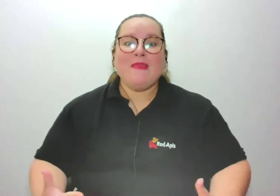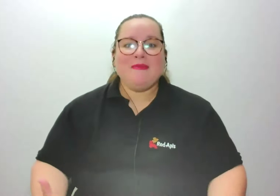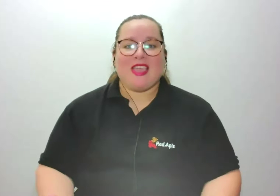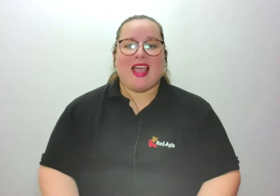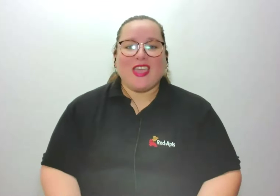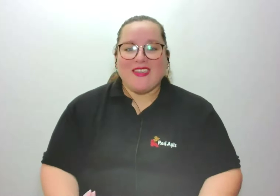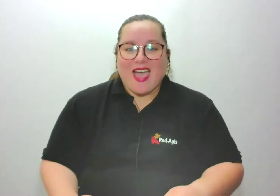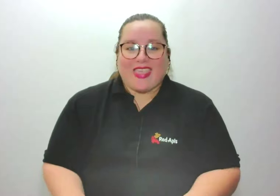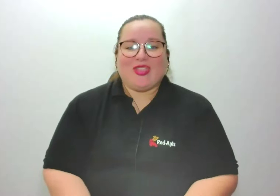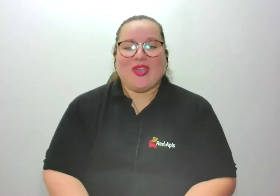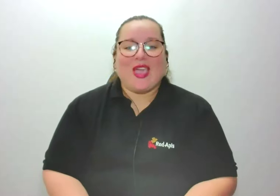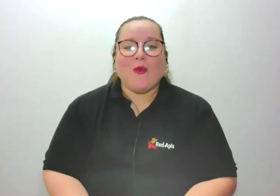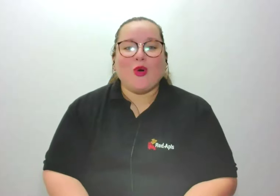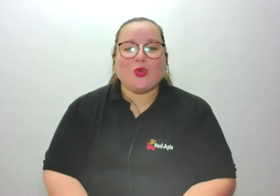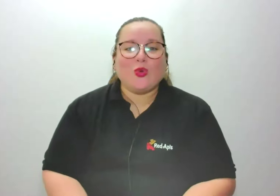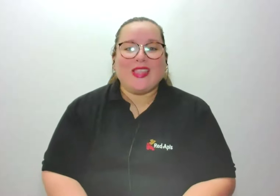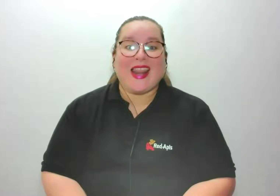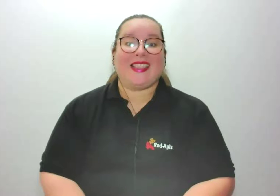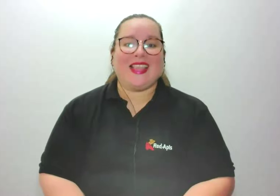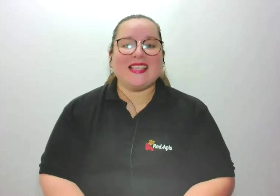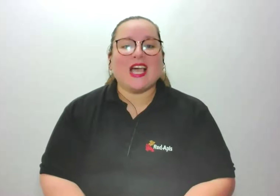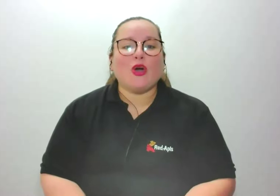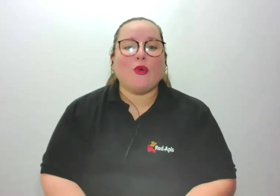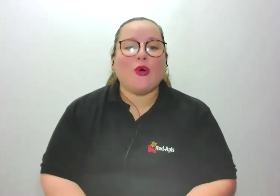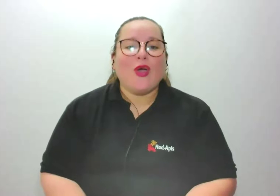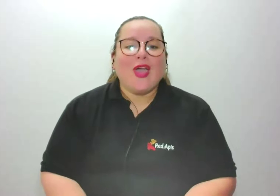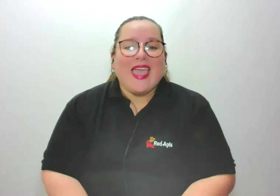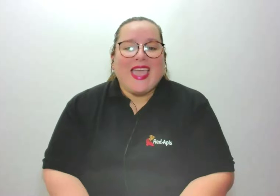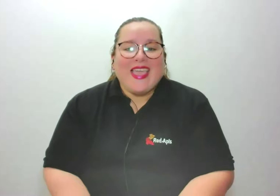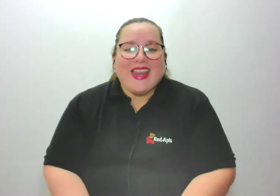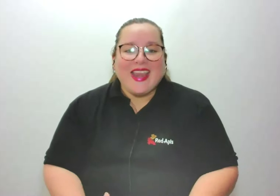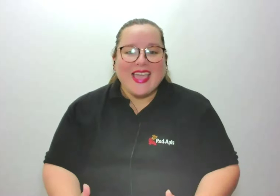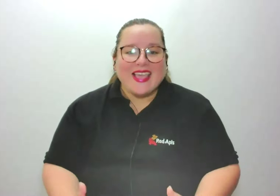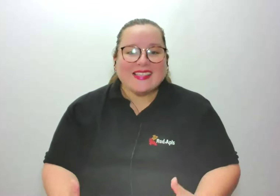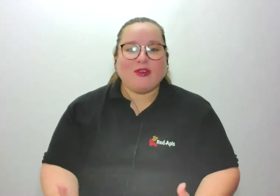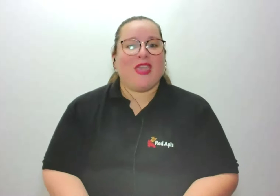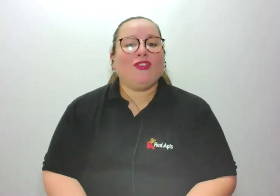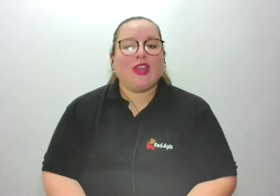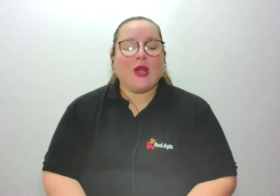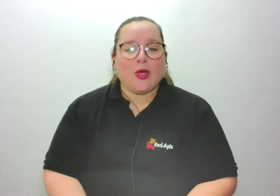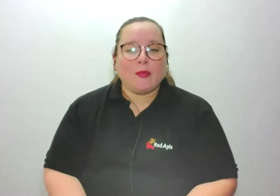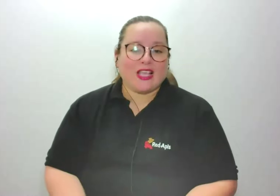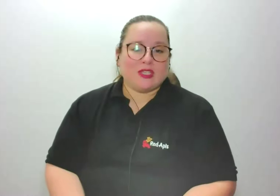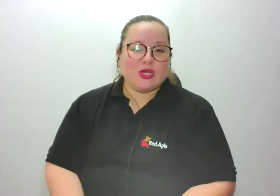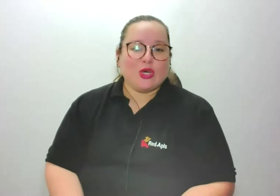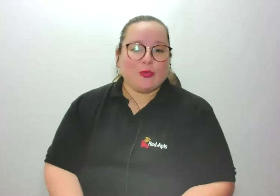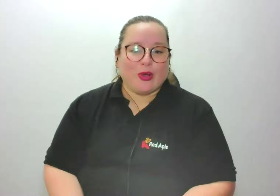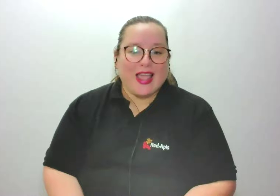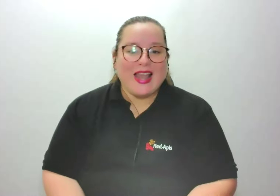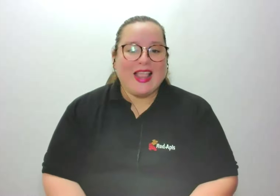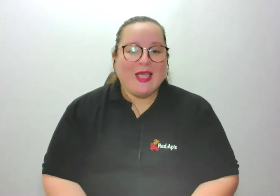ejemplo, es la mímica, lo que llevas adentro, es como tú te caracterizas, cómo generas ese movimiento en el cuerpo, es la